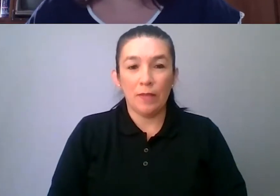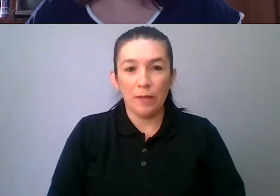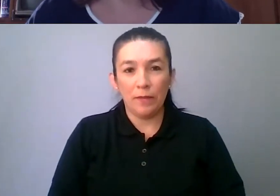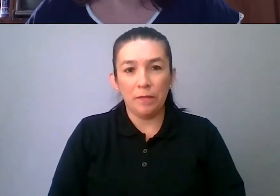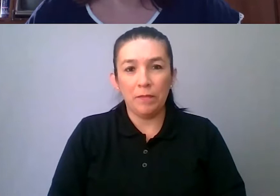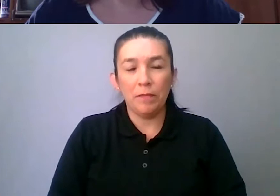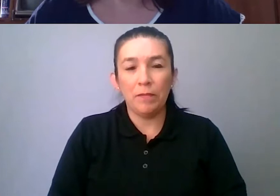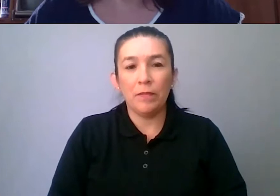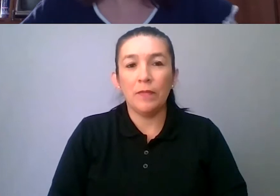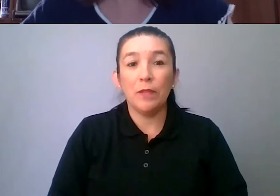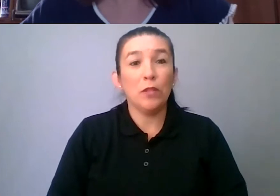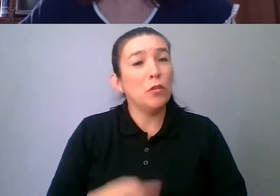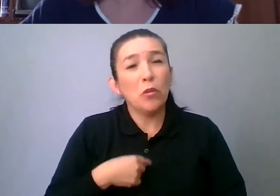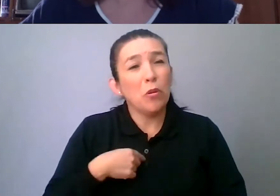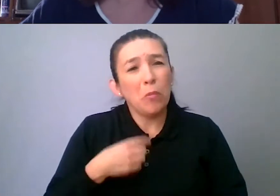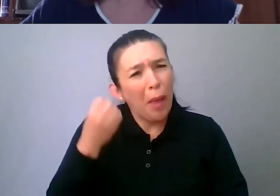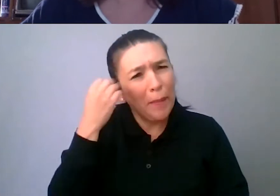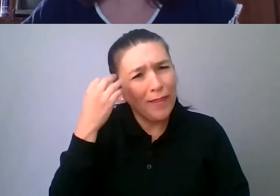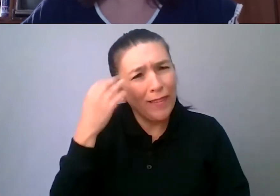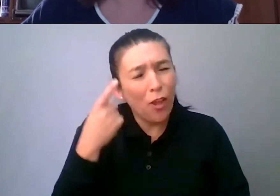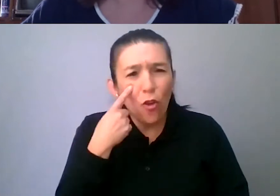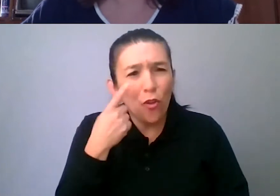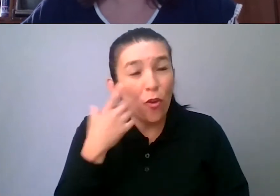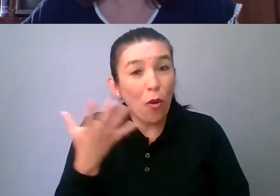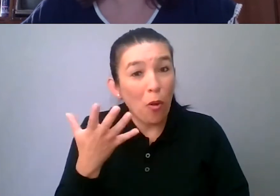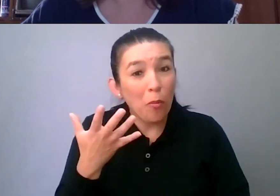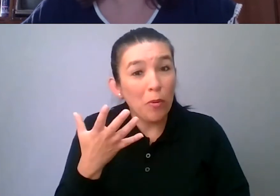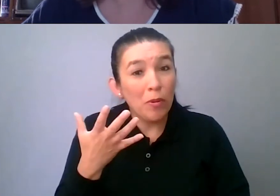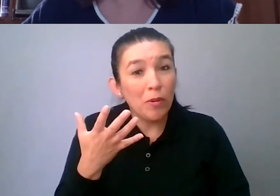¿Cómo conocí la figura y en el fondo